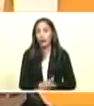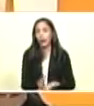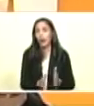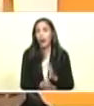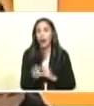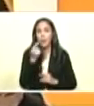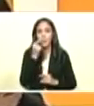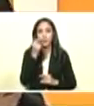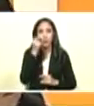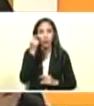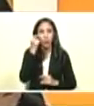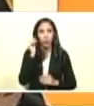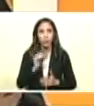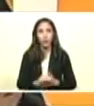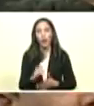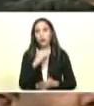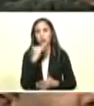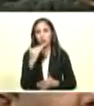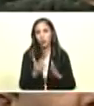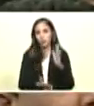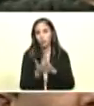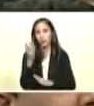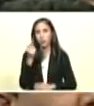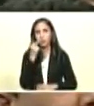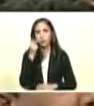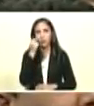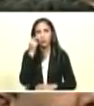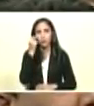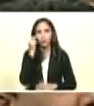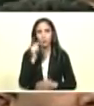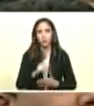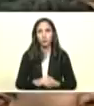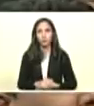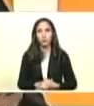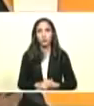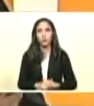todavía es presidente ya, pero ya se va, Juan Manuel Santos.